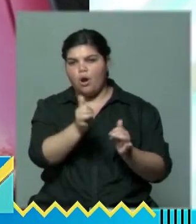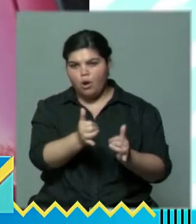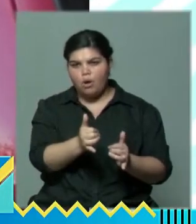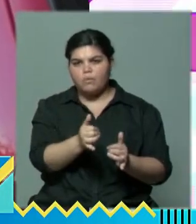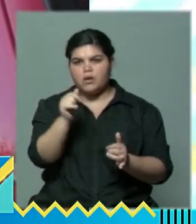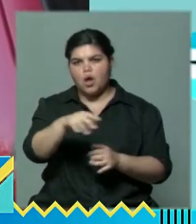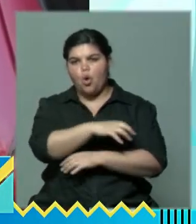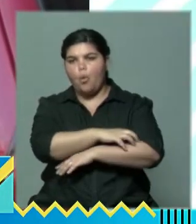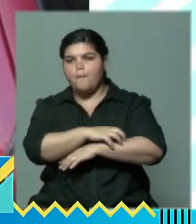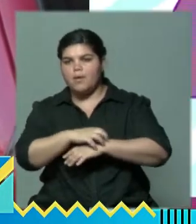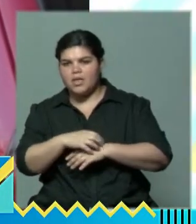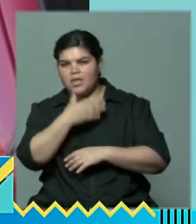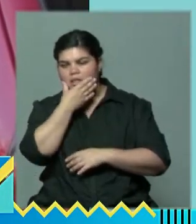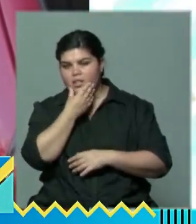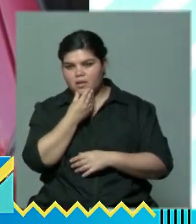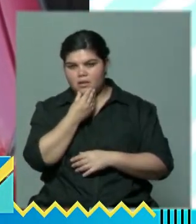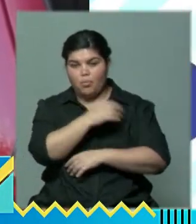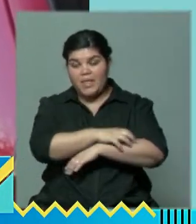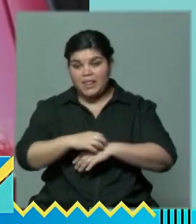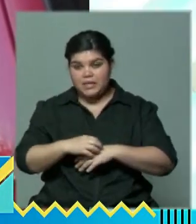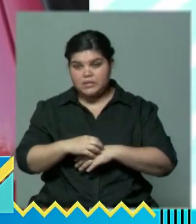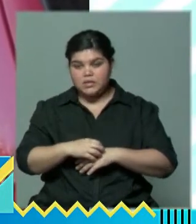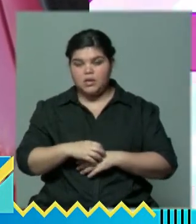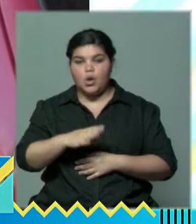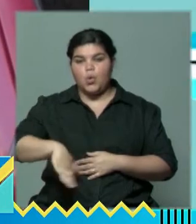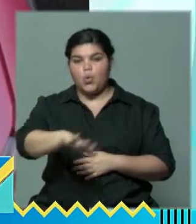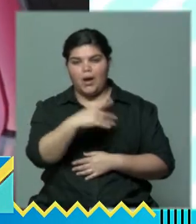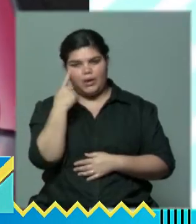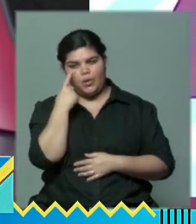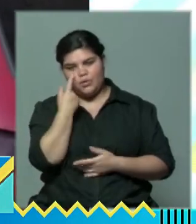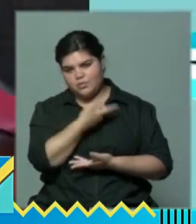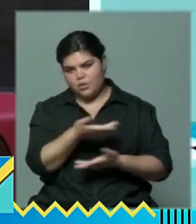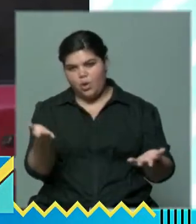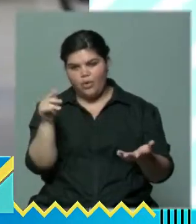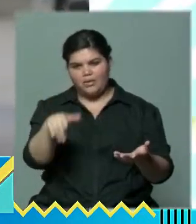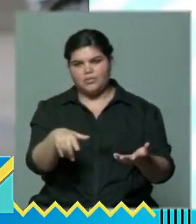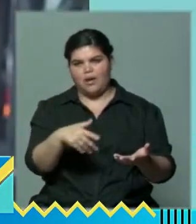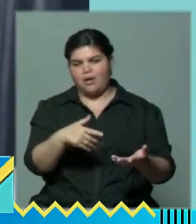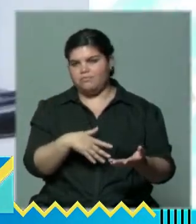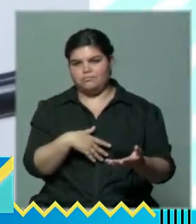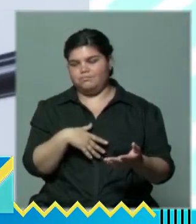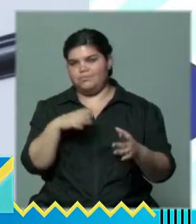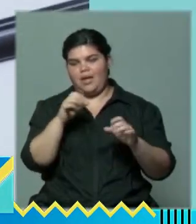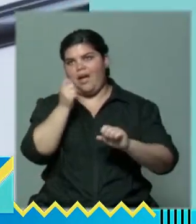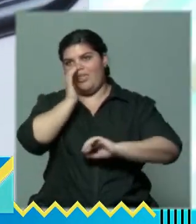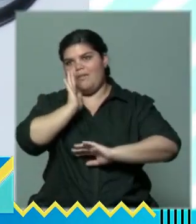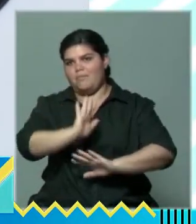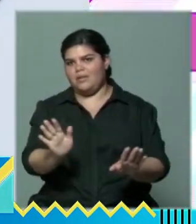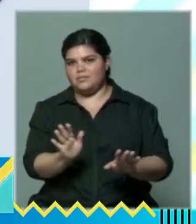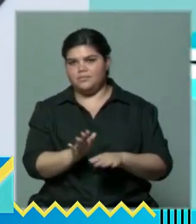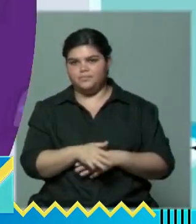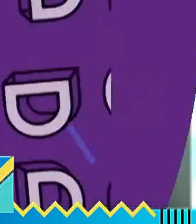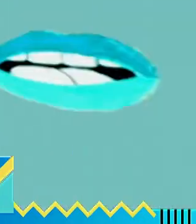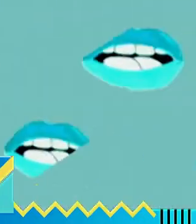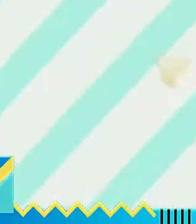sectores humildes, de barrios populares, lo cual es un abuso inconcebible. De todas maneras eso ha cambiado, Tito. No ha cambiado en lo más Sí, mínimo. ha